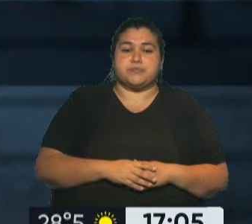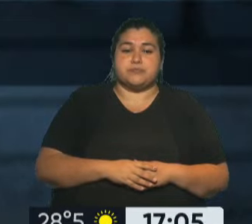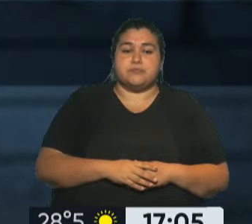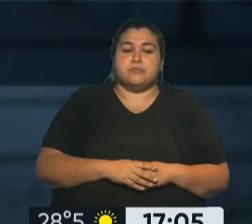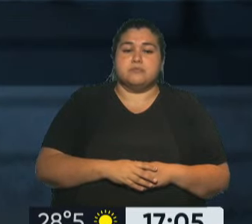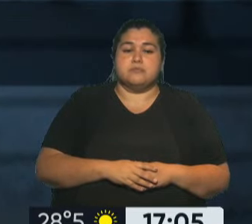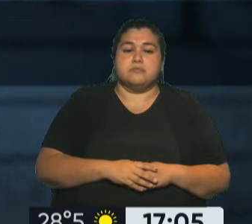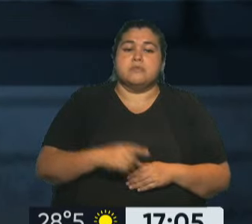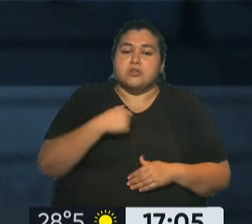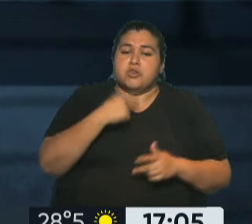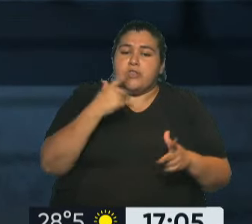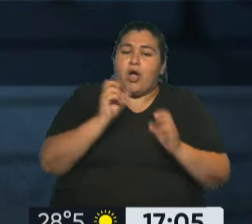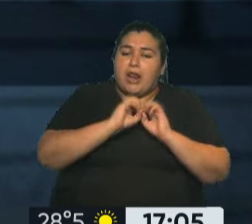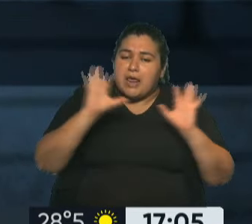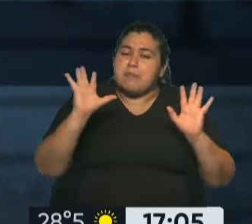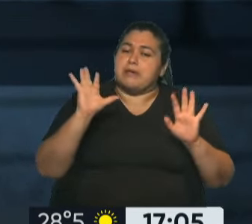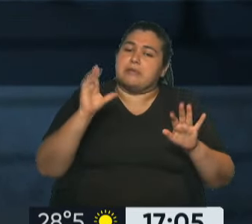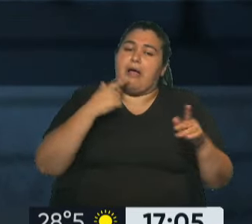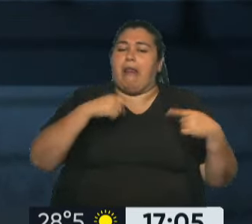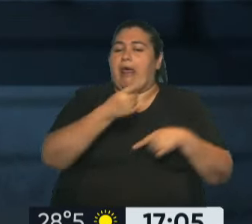Ich sage es in aller Deutlichkeit und Härte.